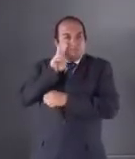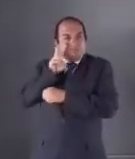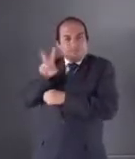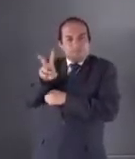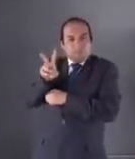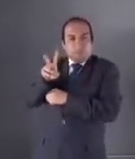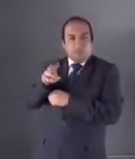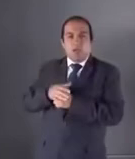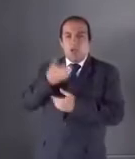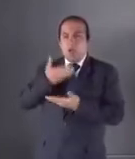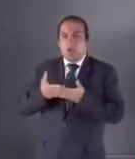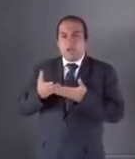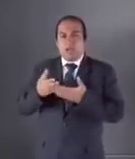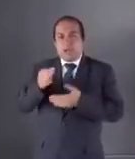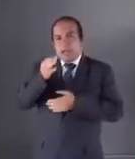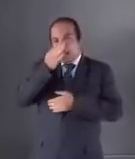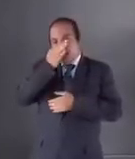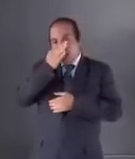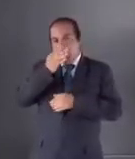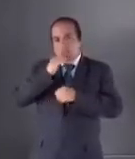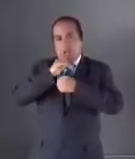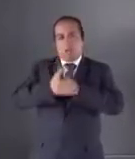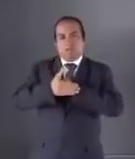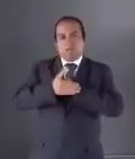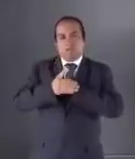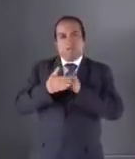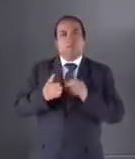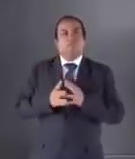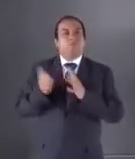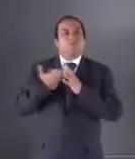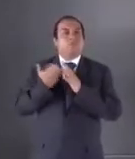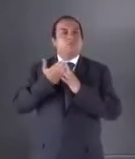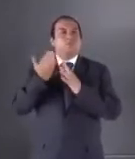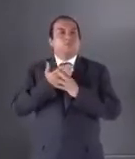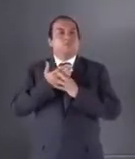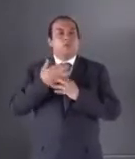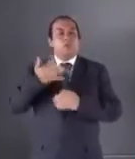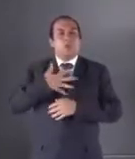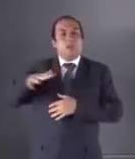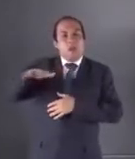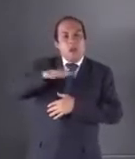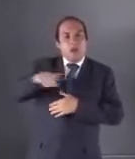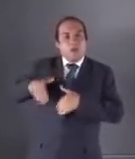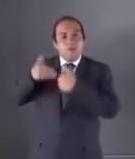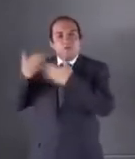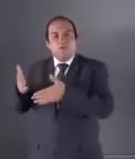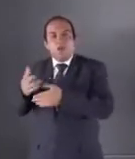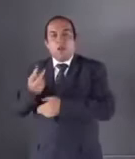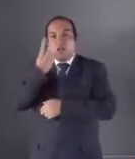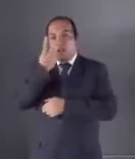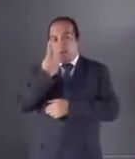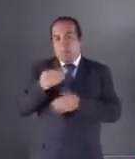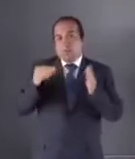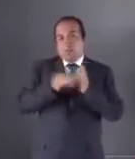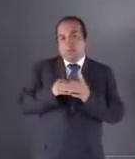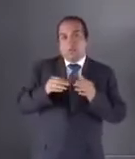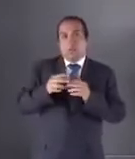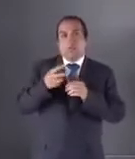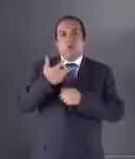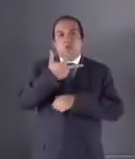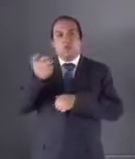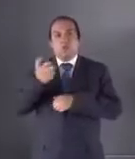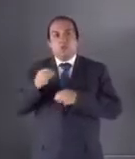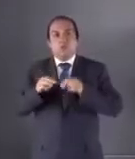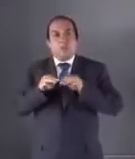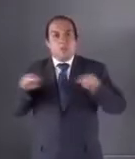prácticamente concluida esta estación. Tiene esta área exterior, tiene 2.800 metros cuadrados de superficie